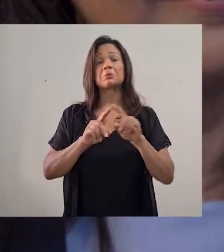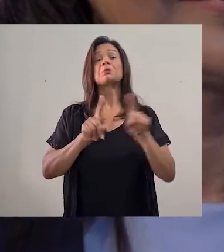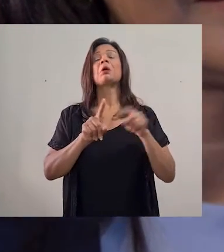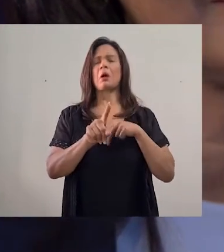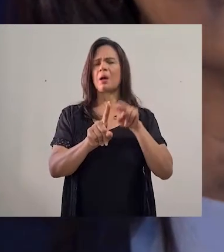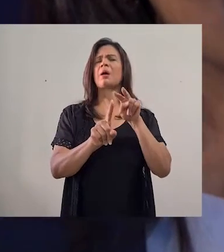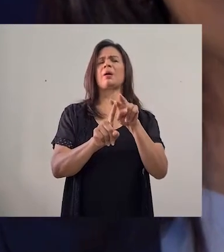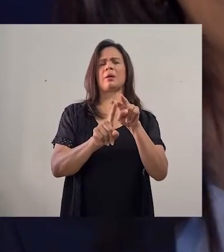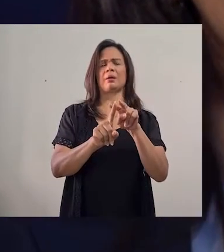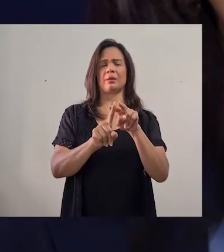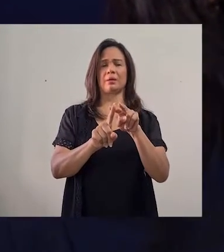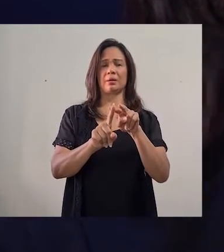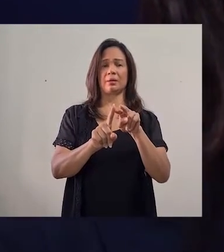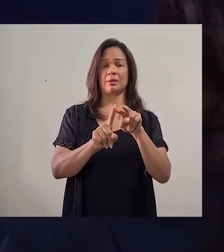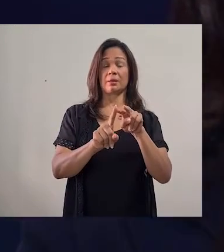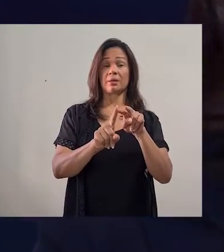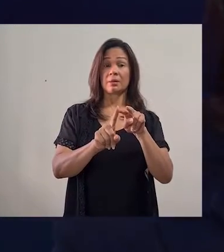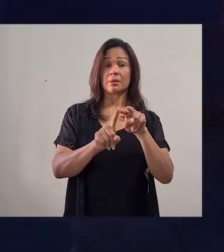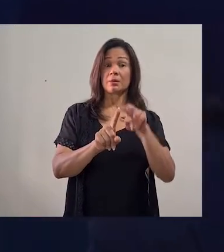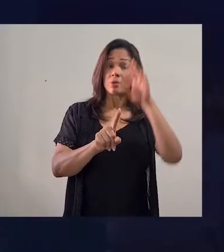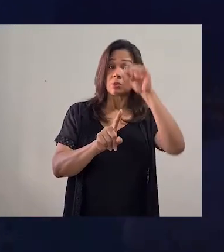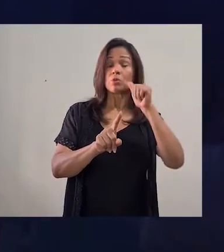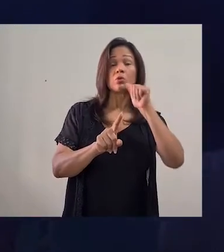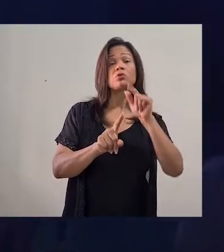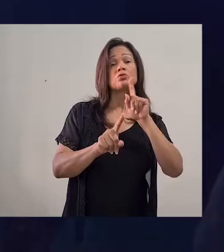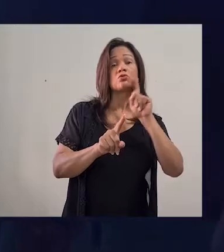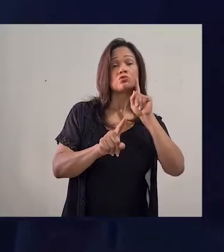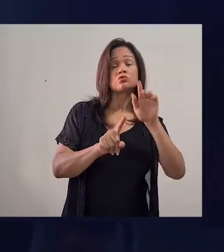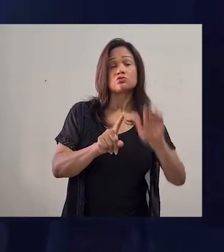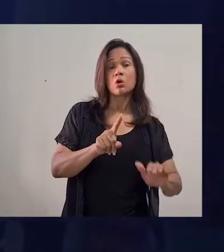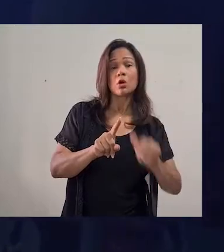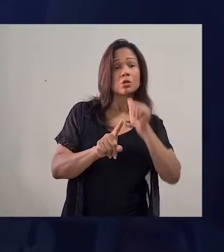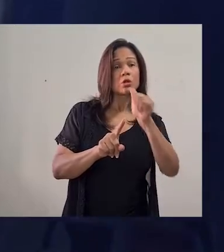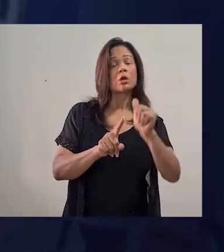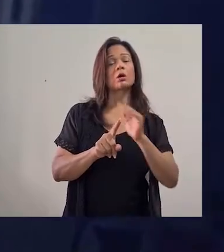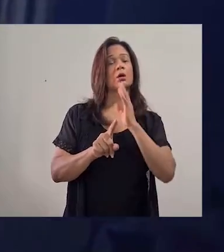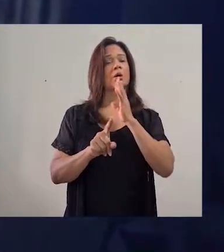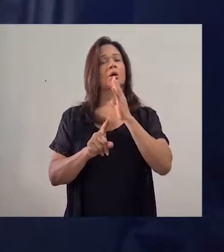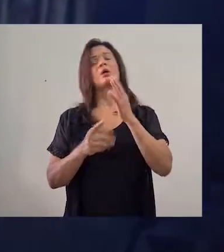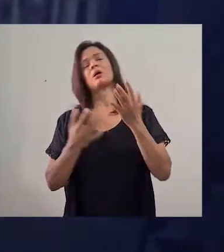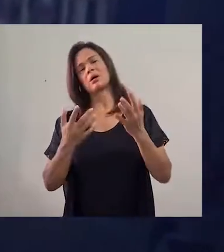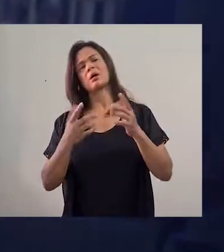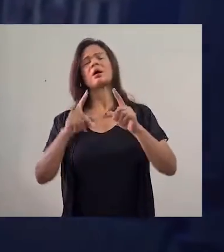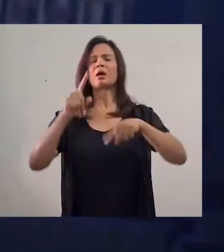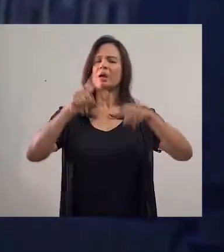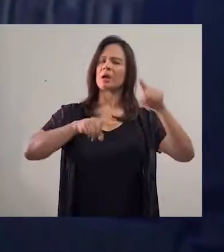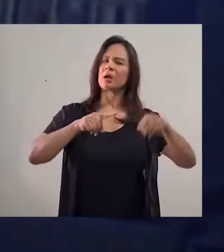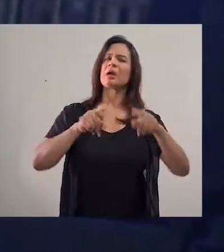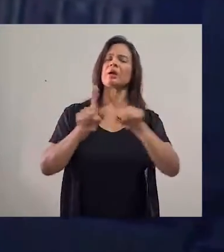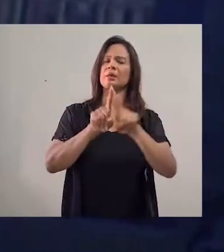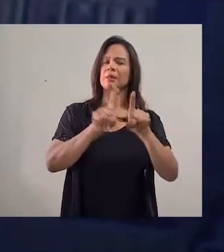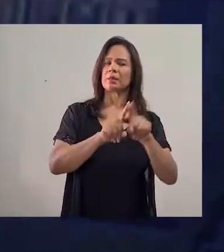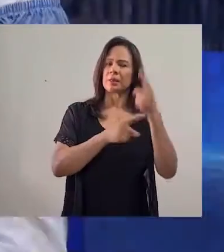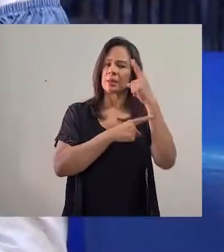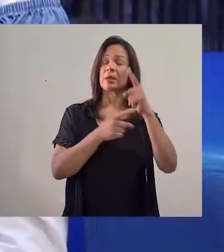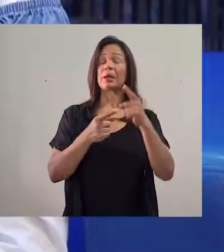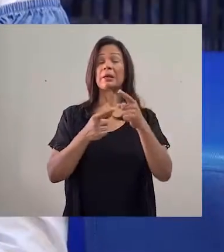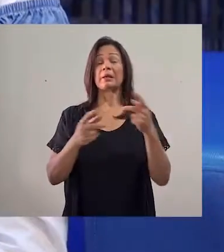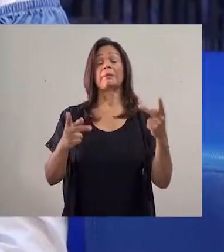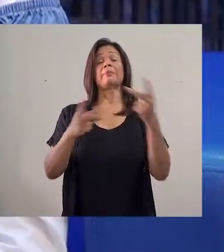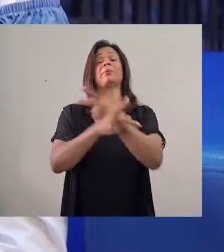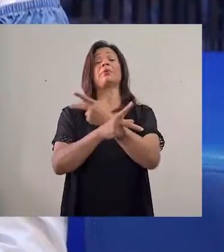pequeñas que pueden formar, y vemos que esos niños pues no hablan. Hay unos casos más